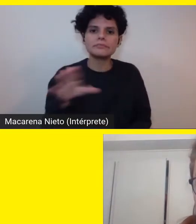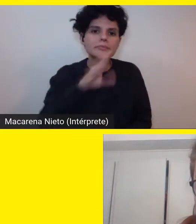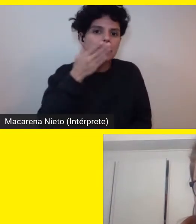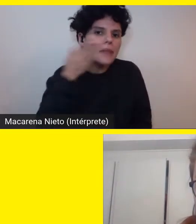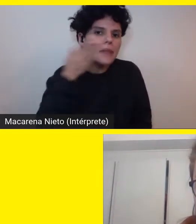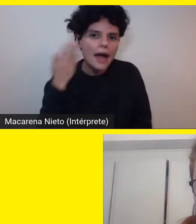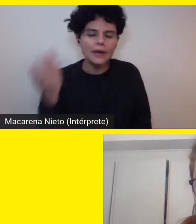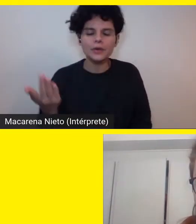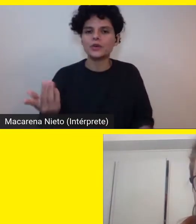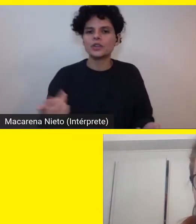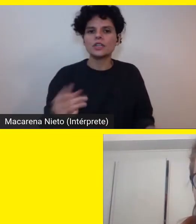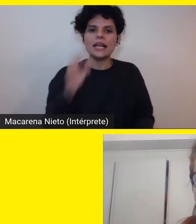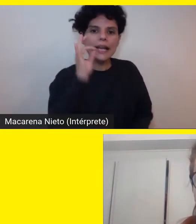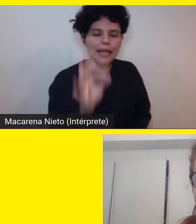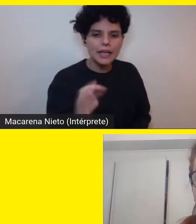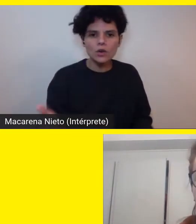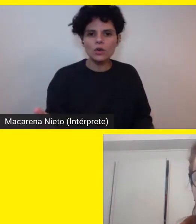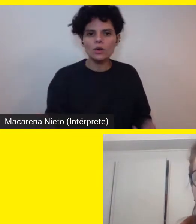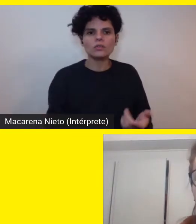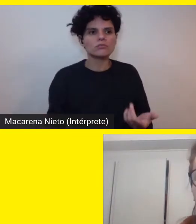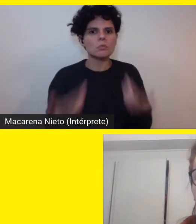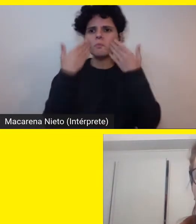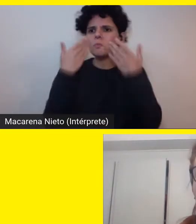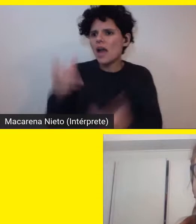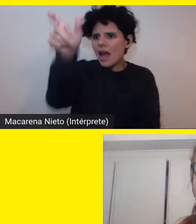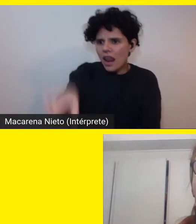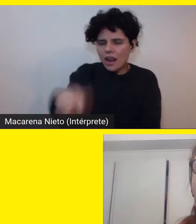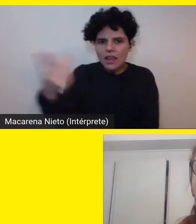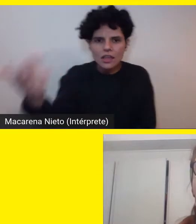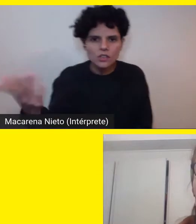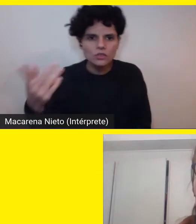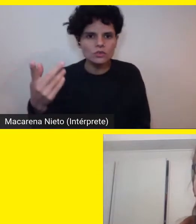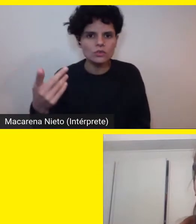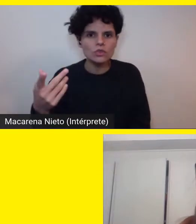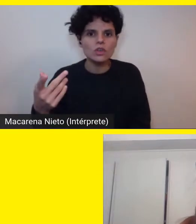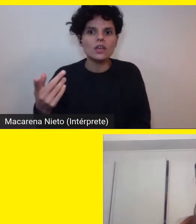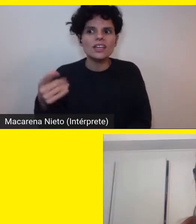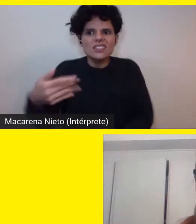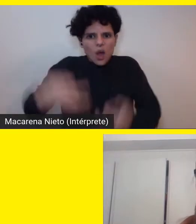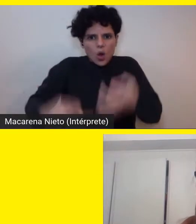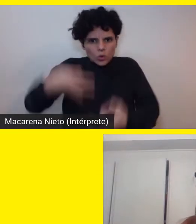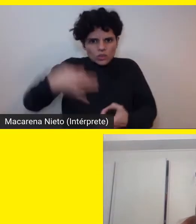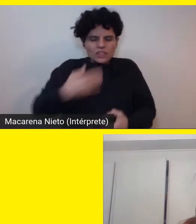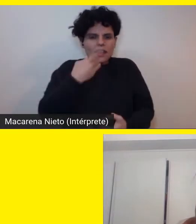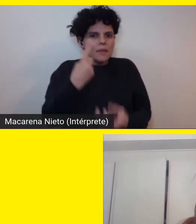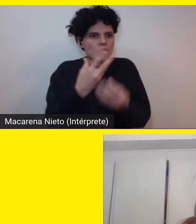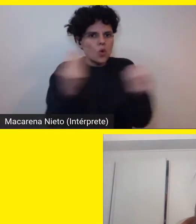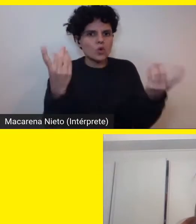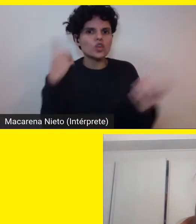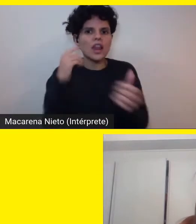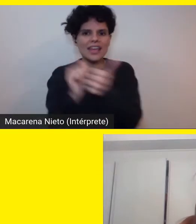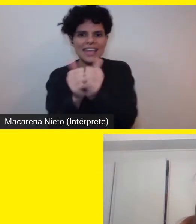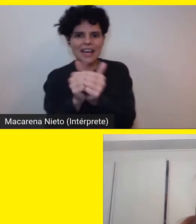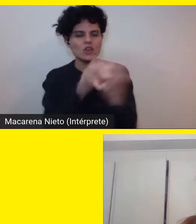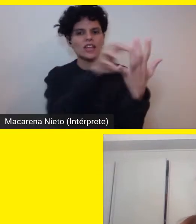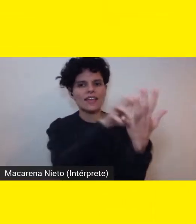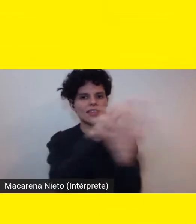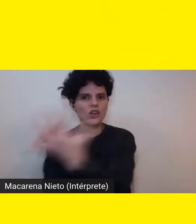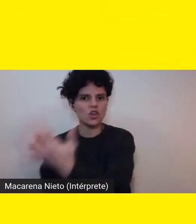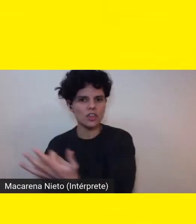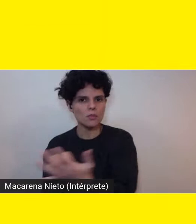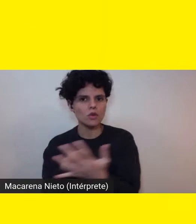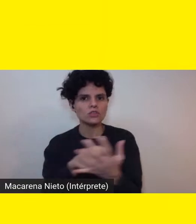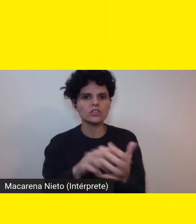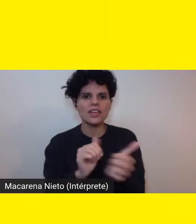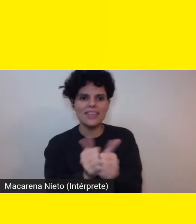sobre es una justicia que tiene sus pilares también en los estereotipos de género. Y eso lo vemos a